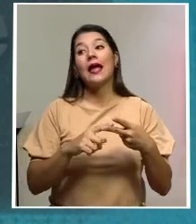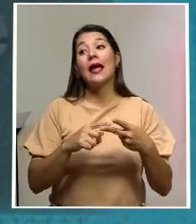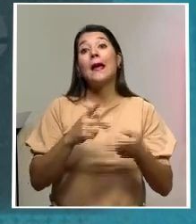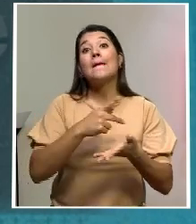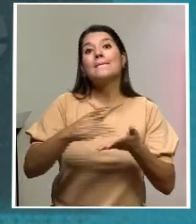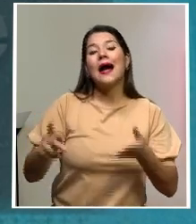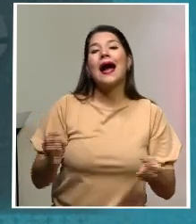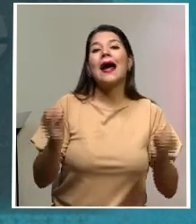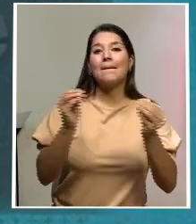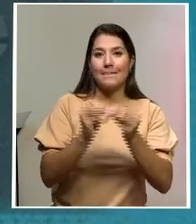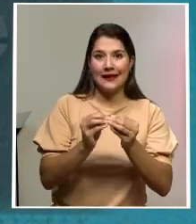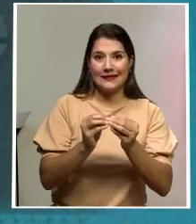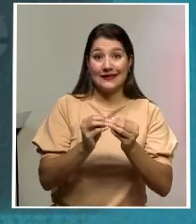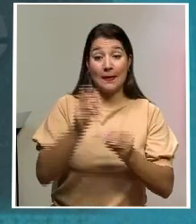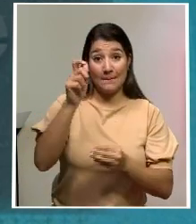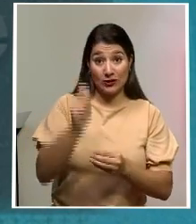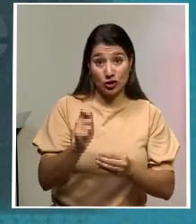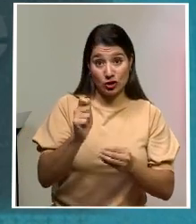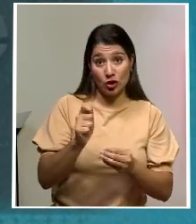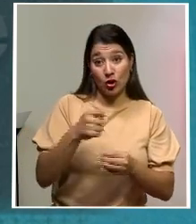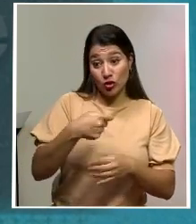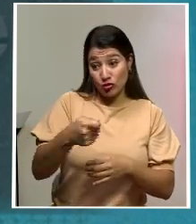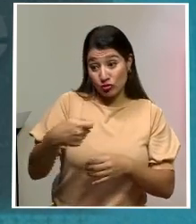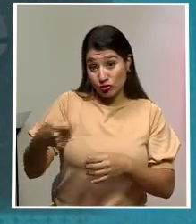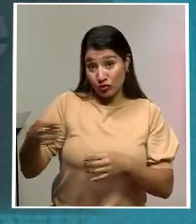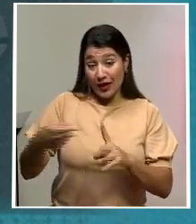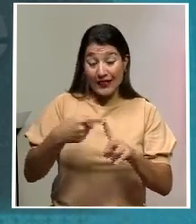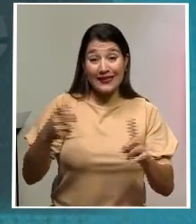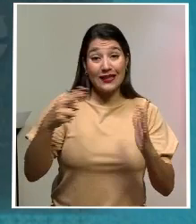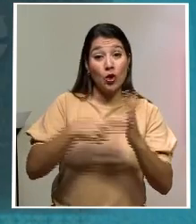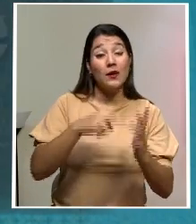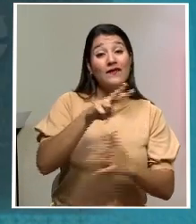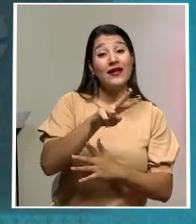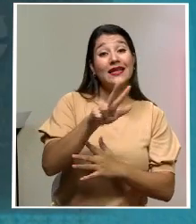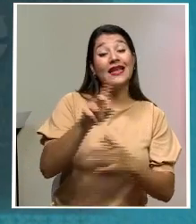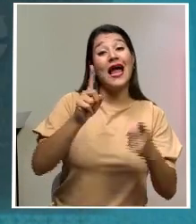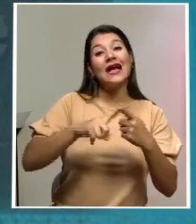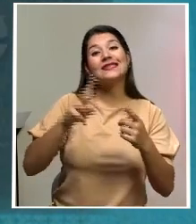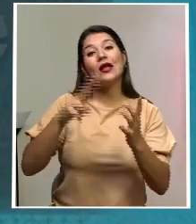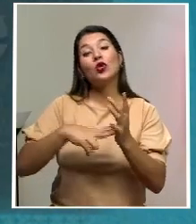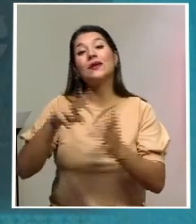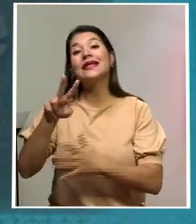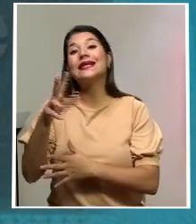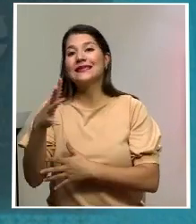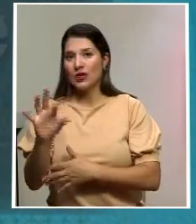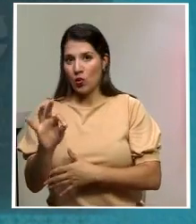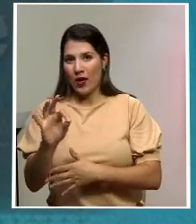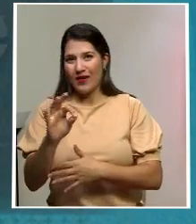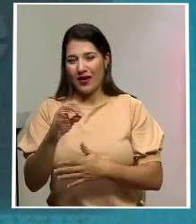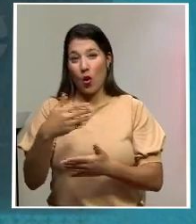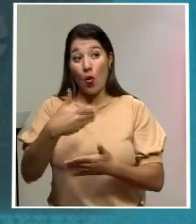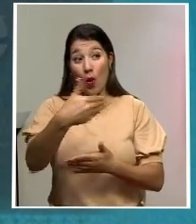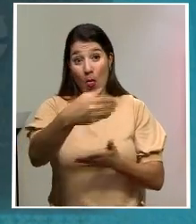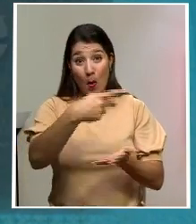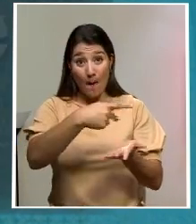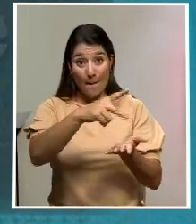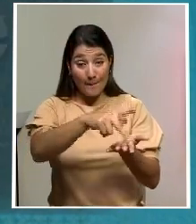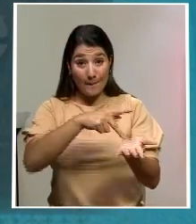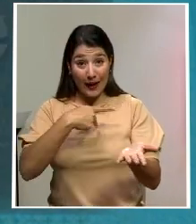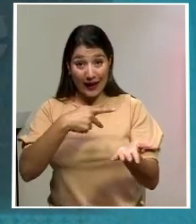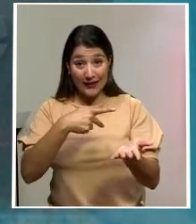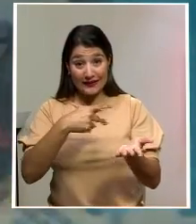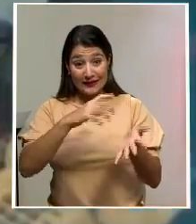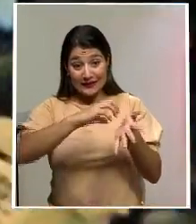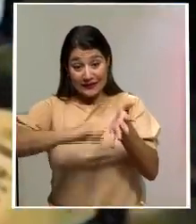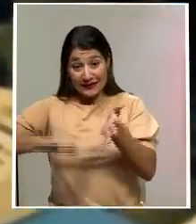del 2023 hasta el 2029 y la disminución del monto de la pensión. Esto impactaría a 1.5 millones